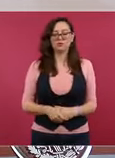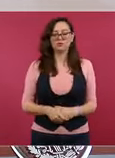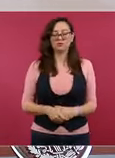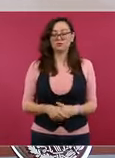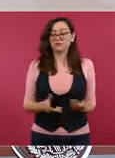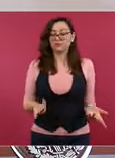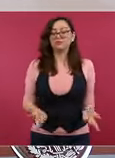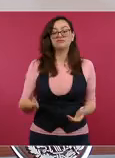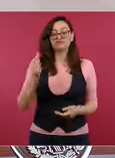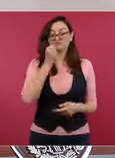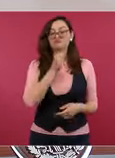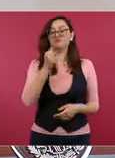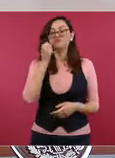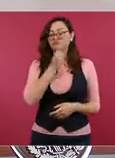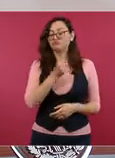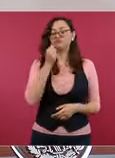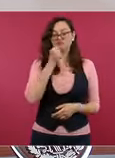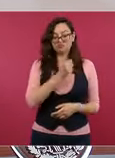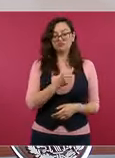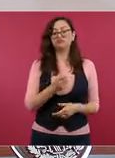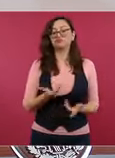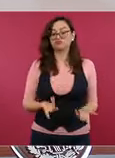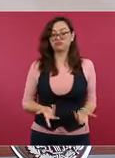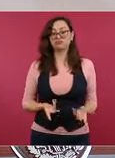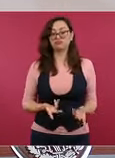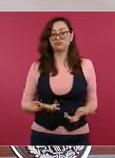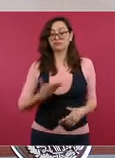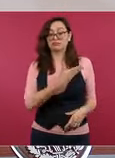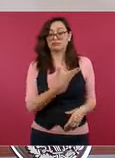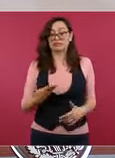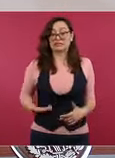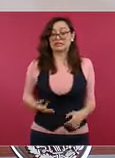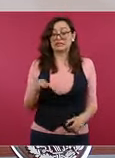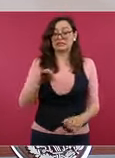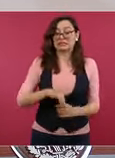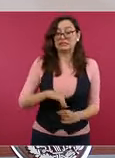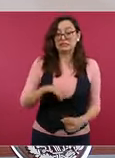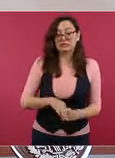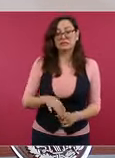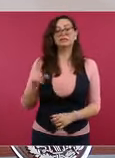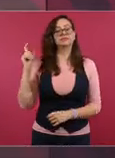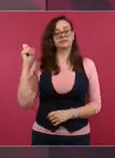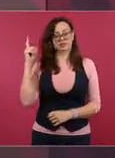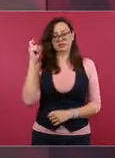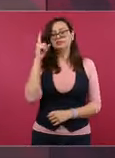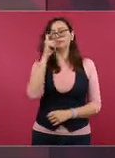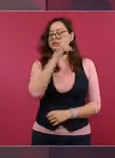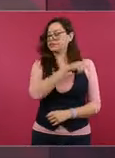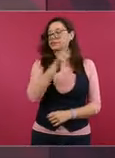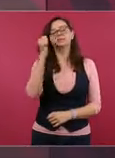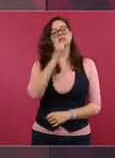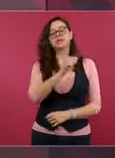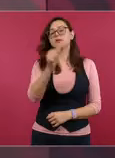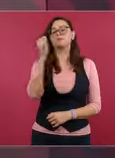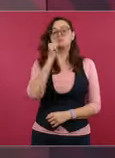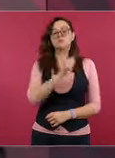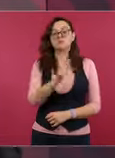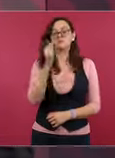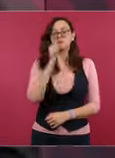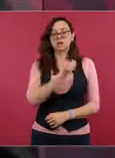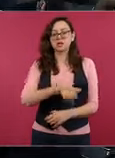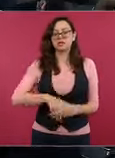las transiciones, las elecciones presidenciales en la historia de México,